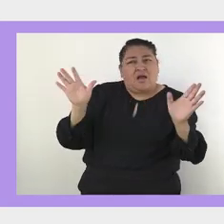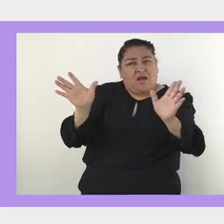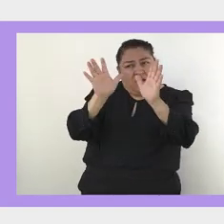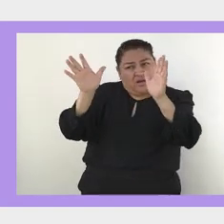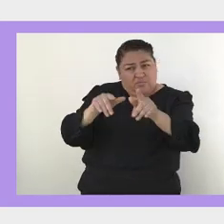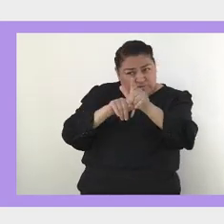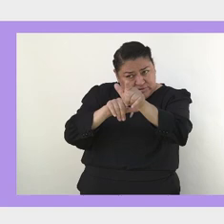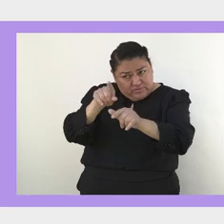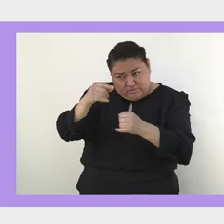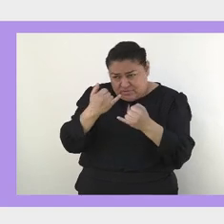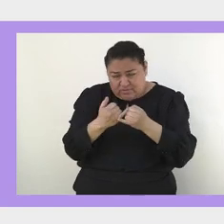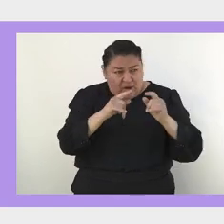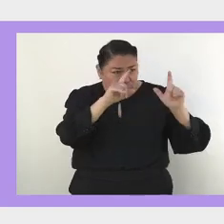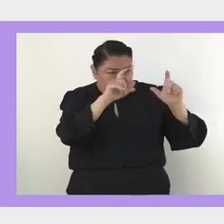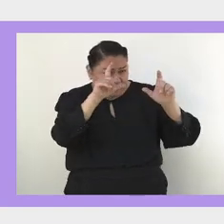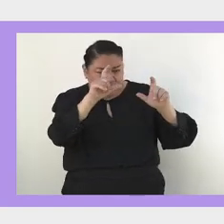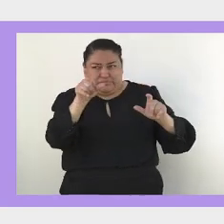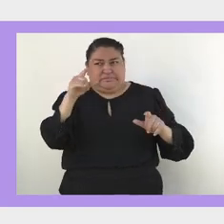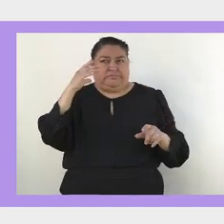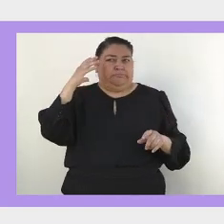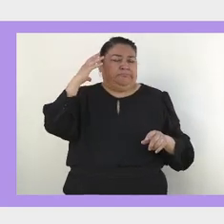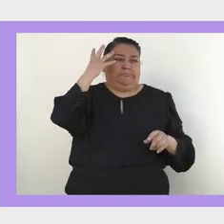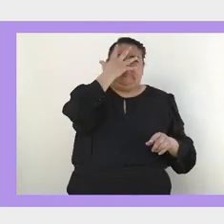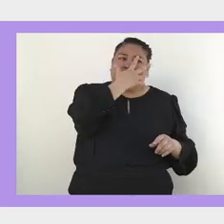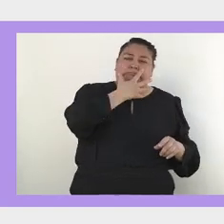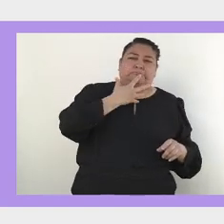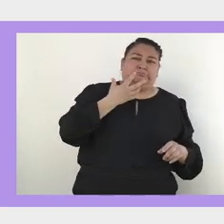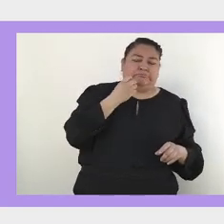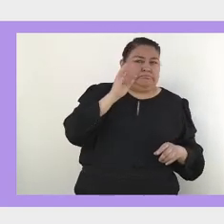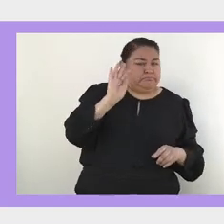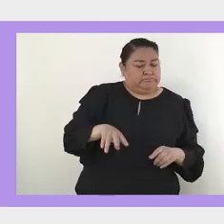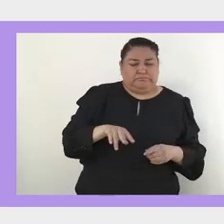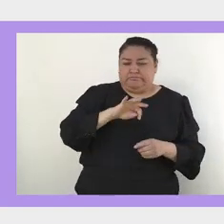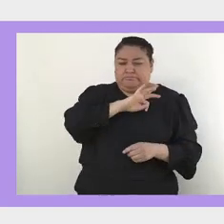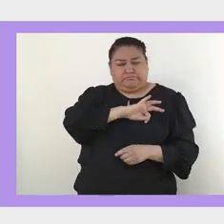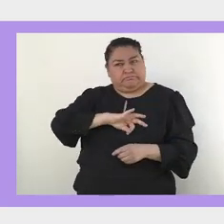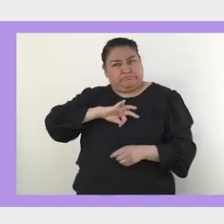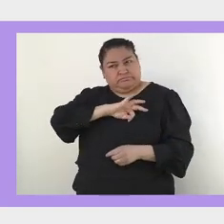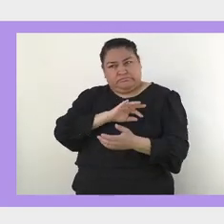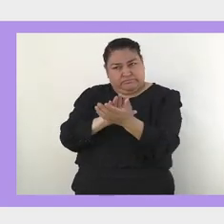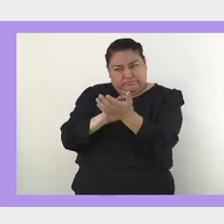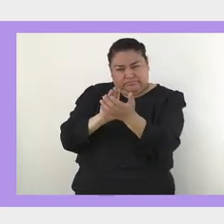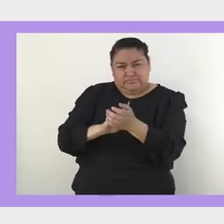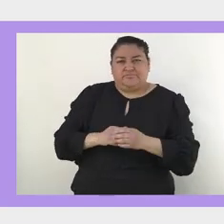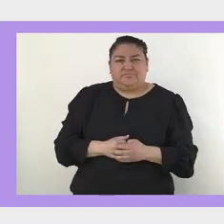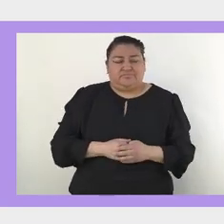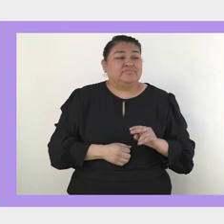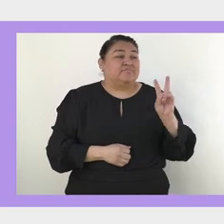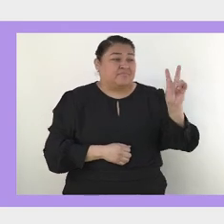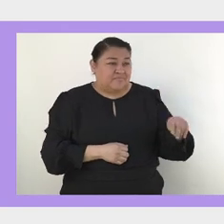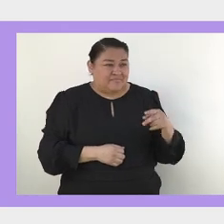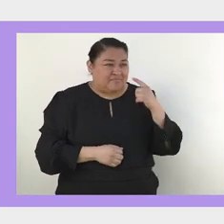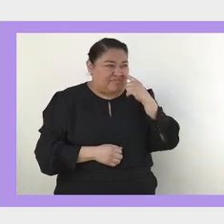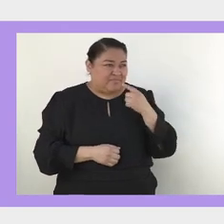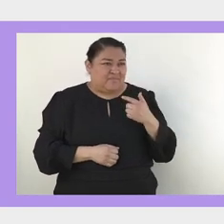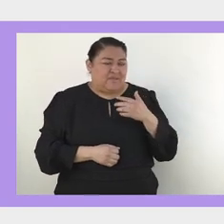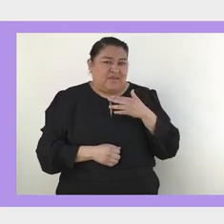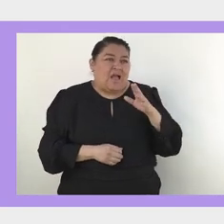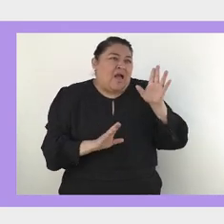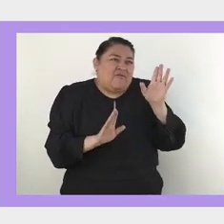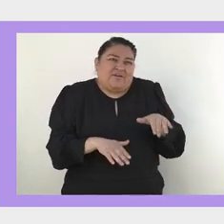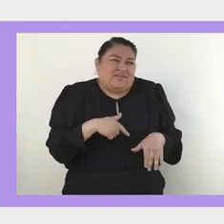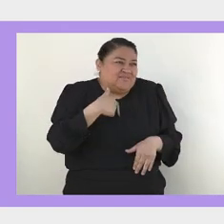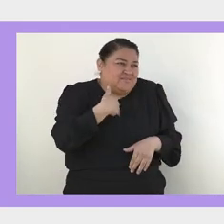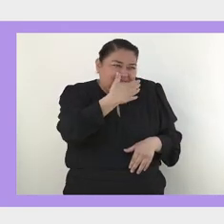haces Porque es increíble tú y tus compañeros Muchas gracias gracias Sí quizá de repente nosotros no vemos el impacto que